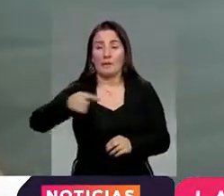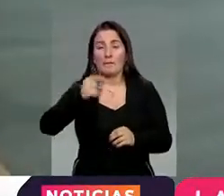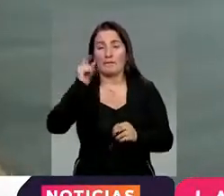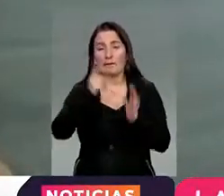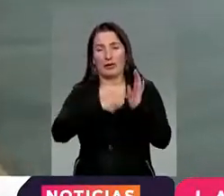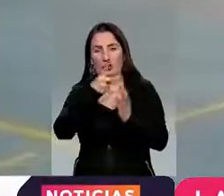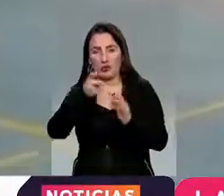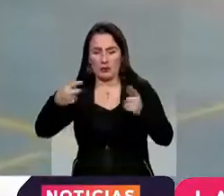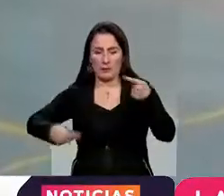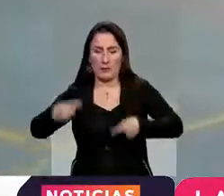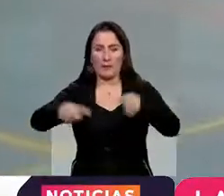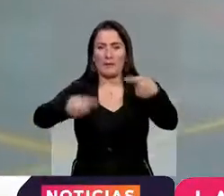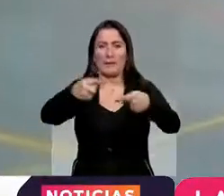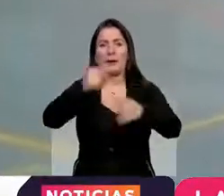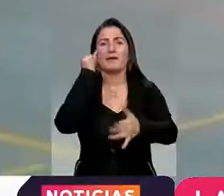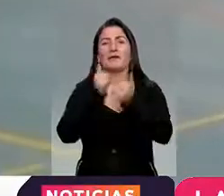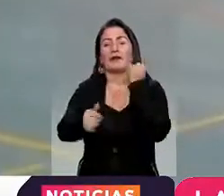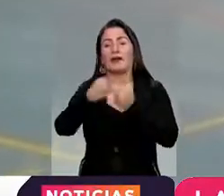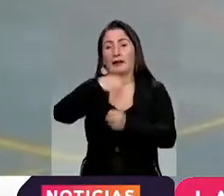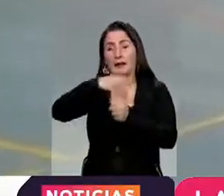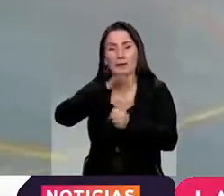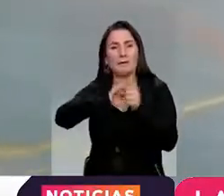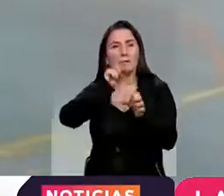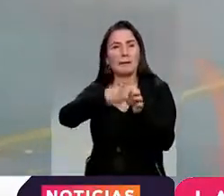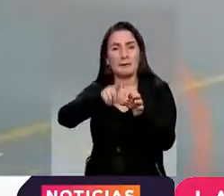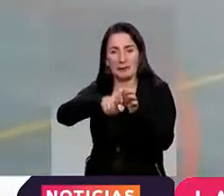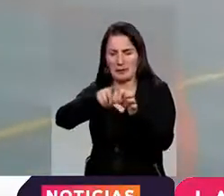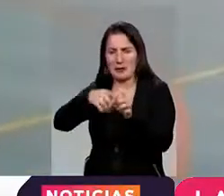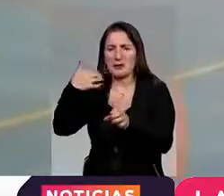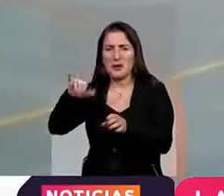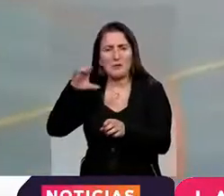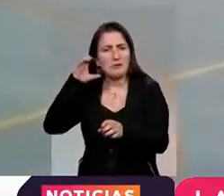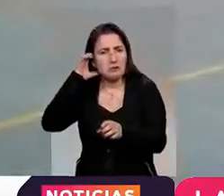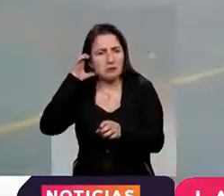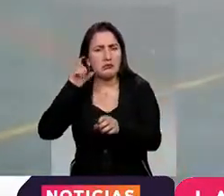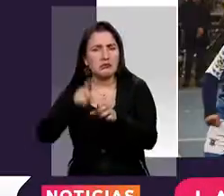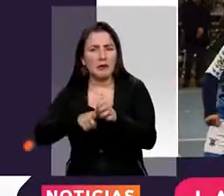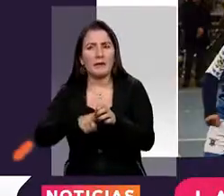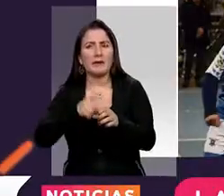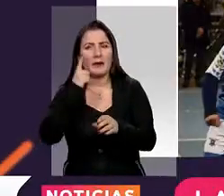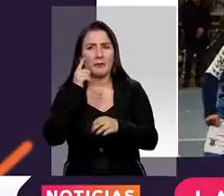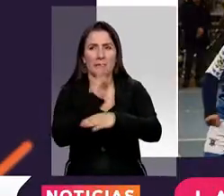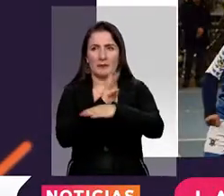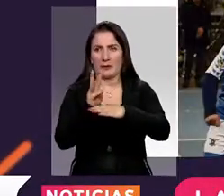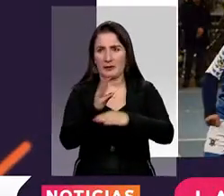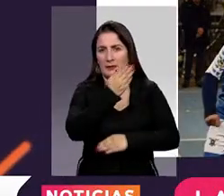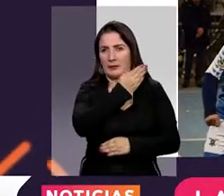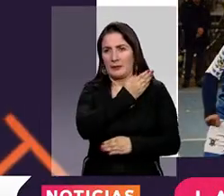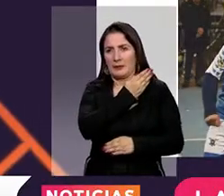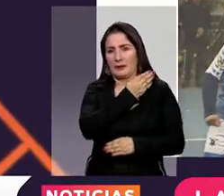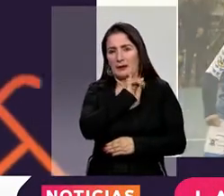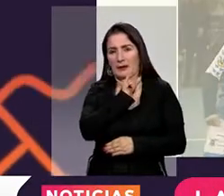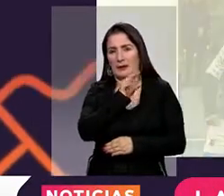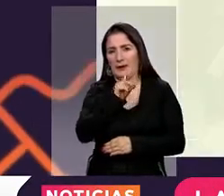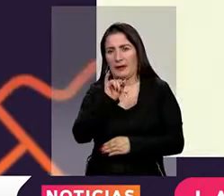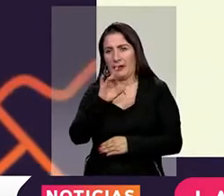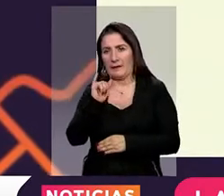zonal y una final distrital. Las inscripciones ya están habilitadas y se podrán hacer en la página de internet